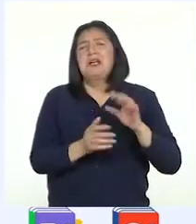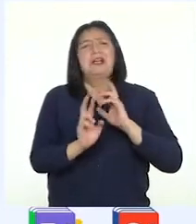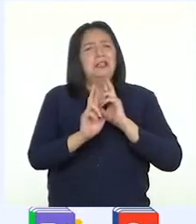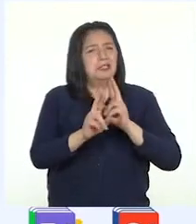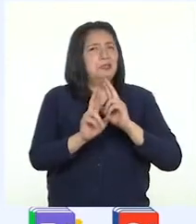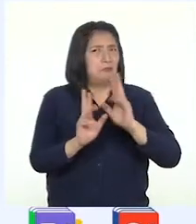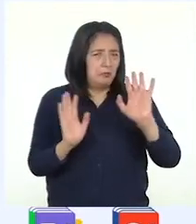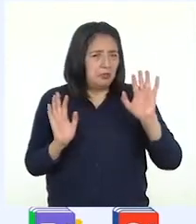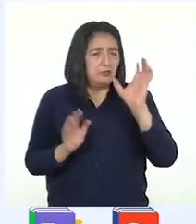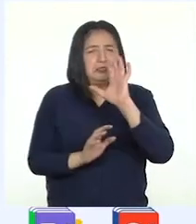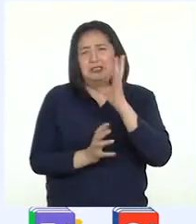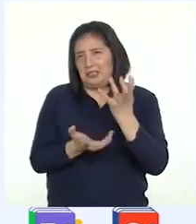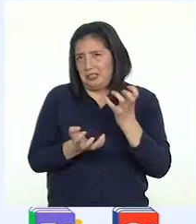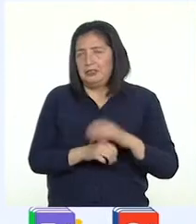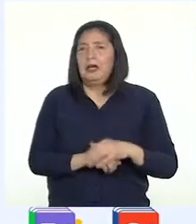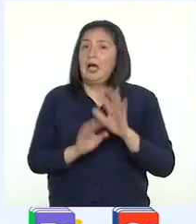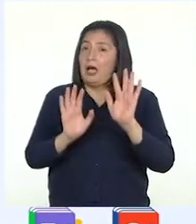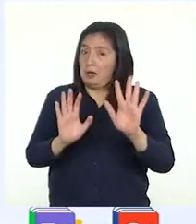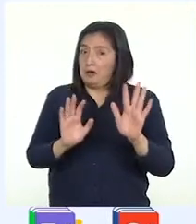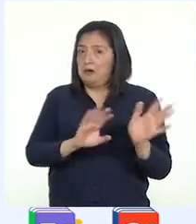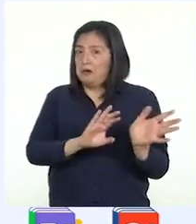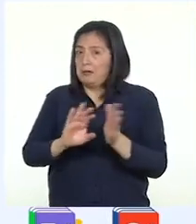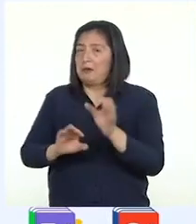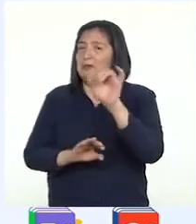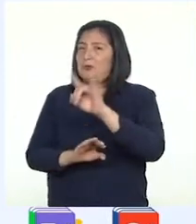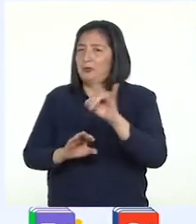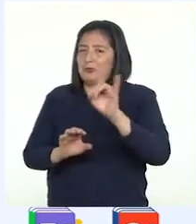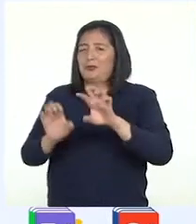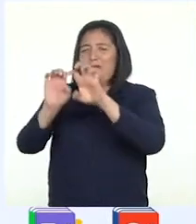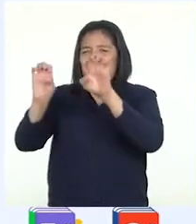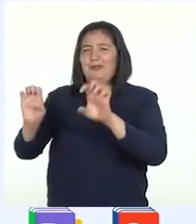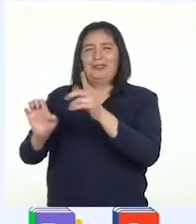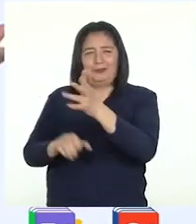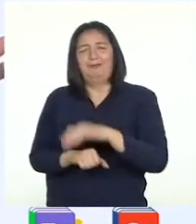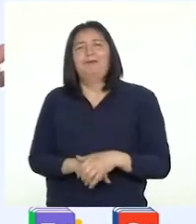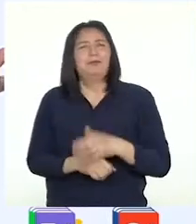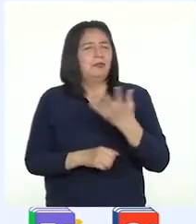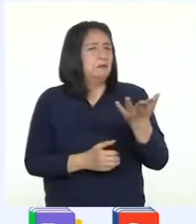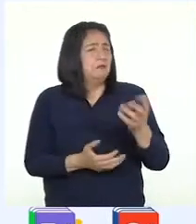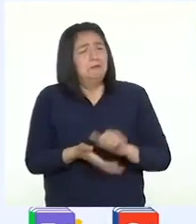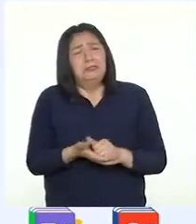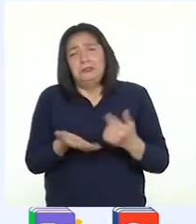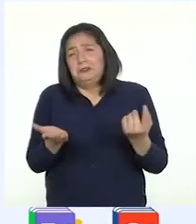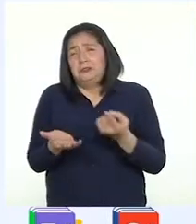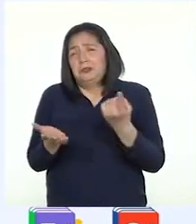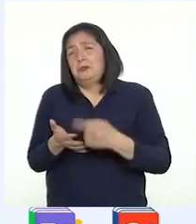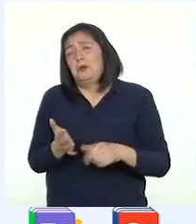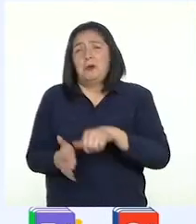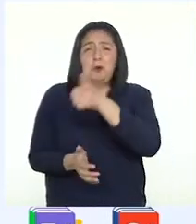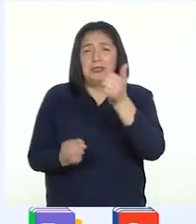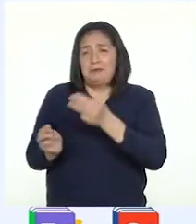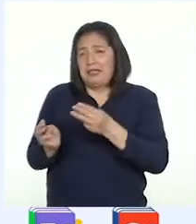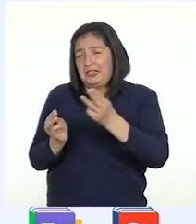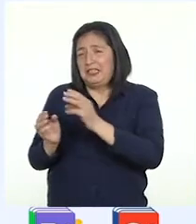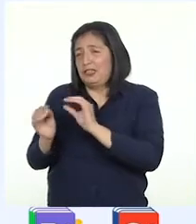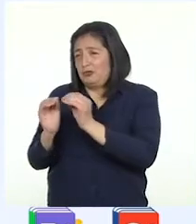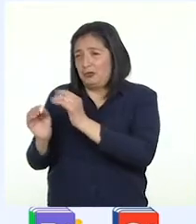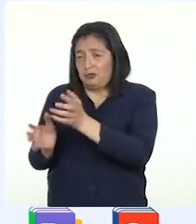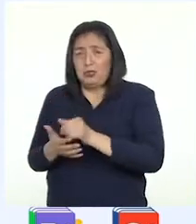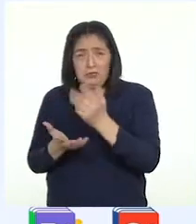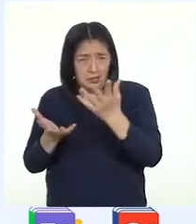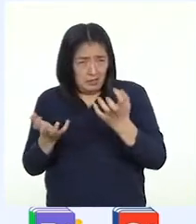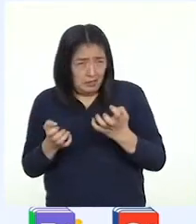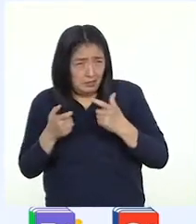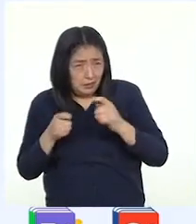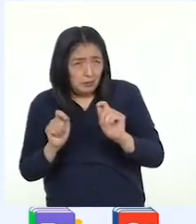al resultado buscado. Ahora vamos a usar una ecuación, que es simplemente otra estrategia. ¿Quieres que